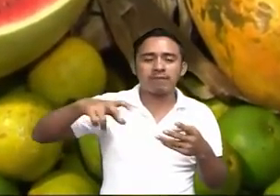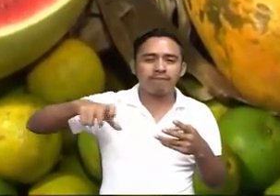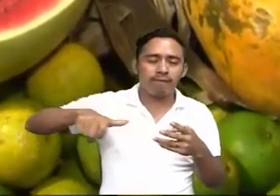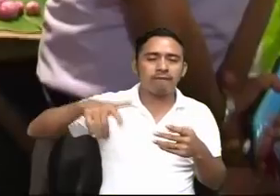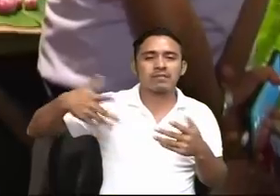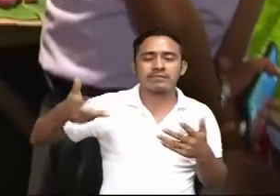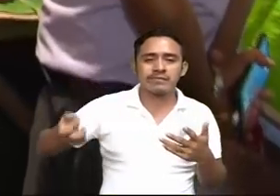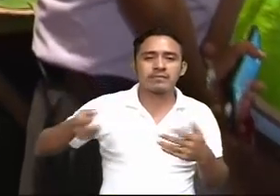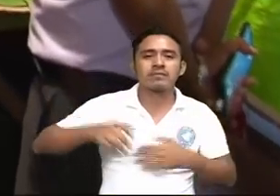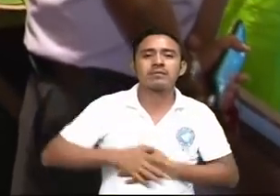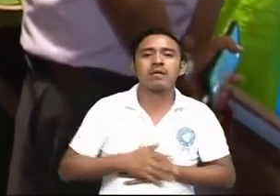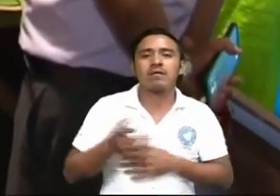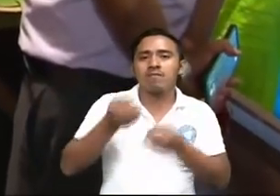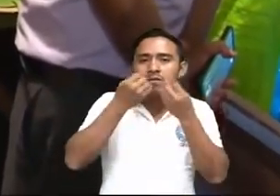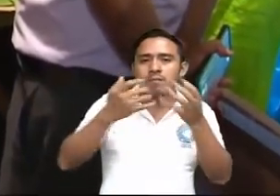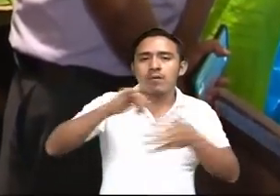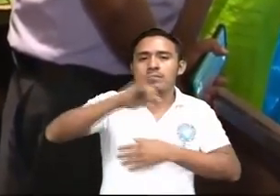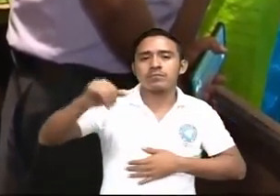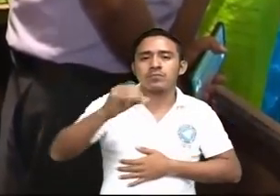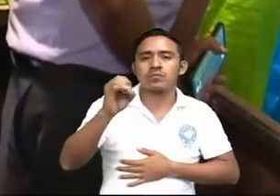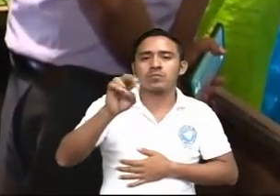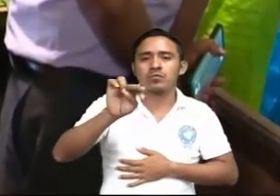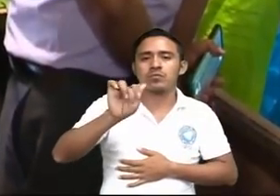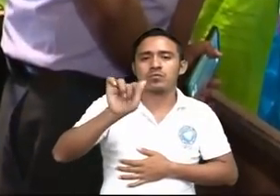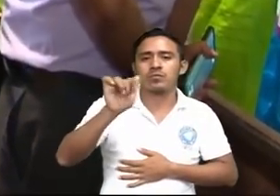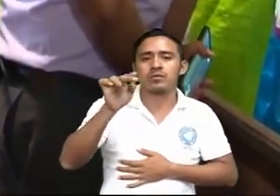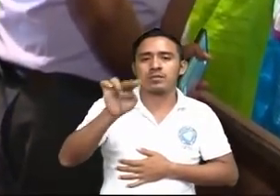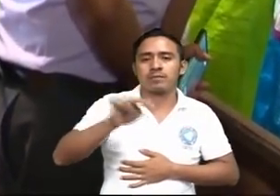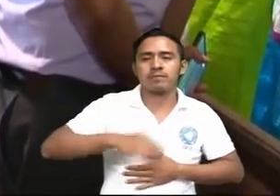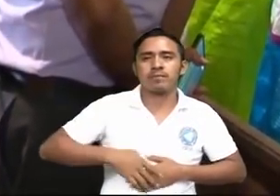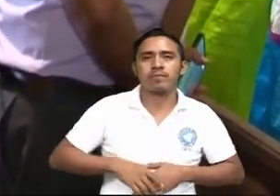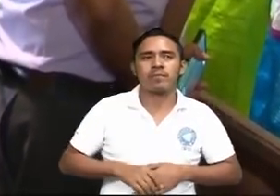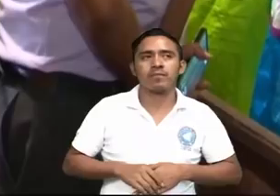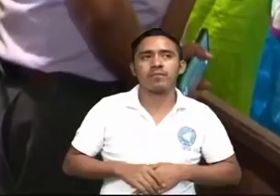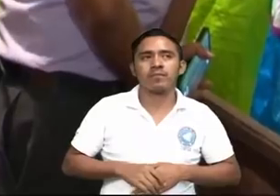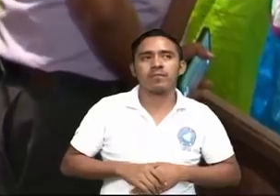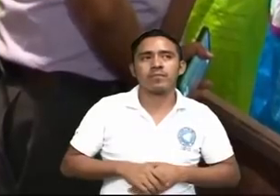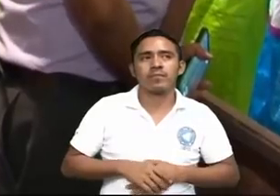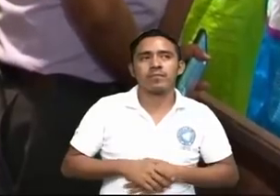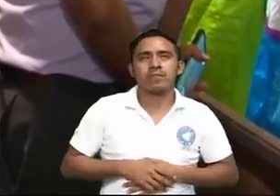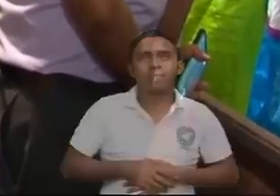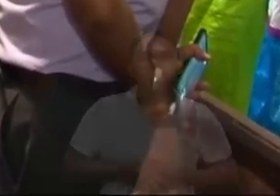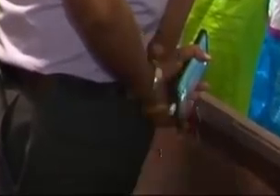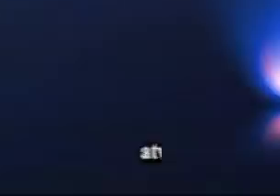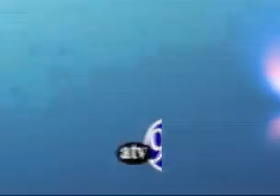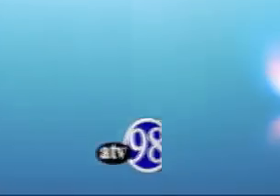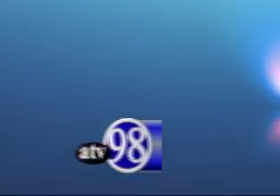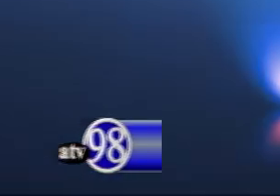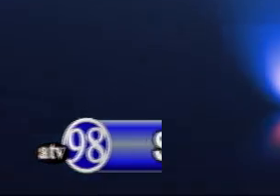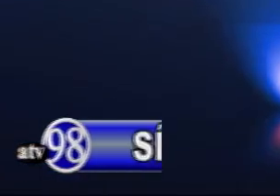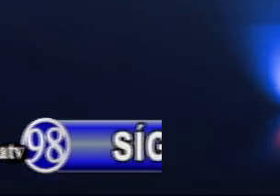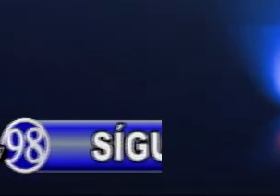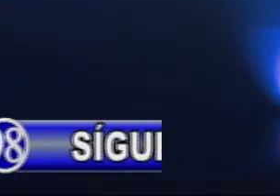agrias. Con cámara de Wendell Noguera, informó para el canal parlamentario Jonathan Castro.